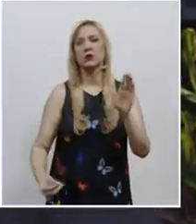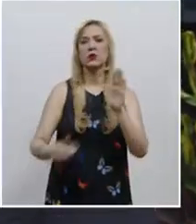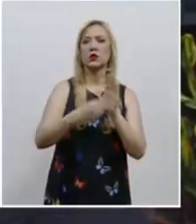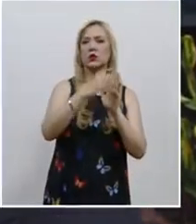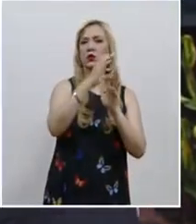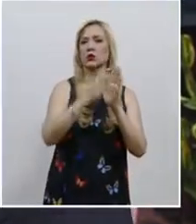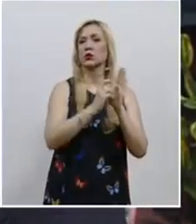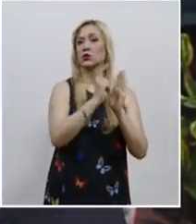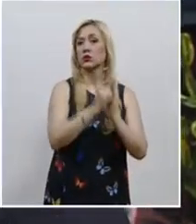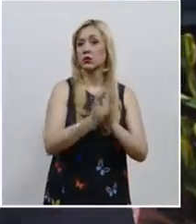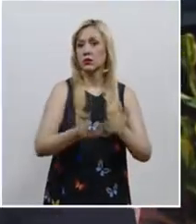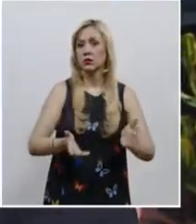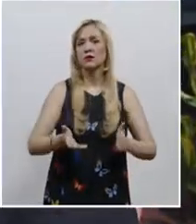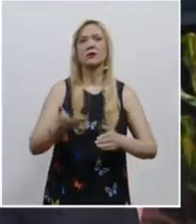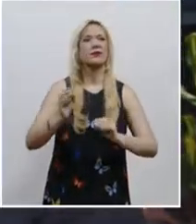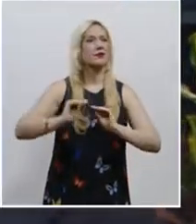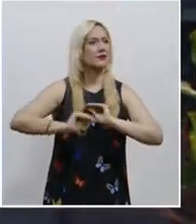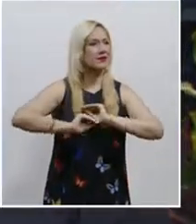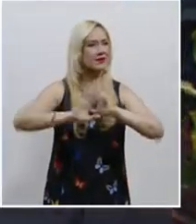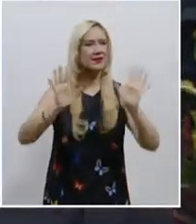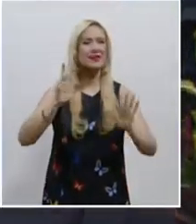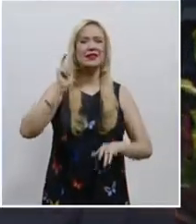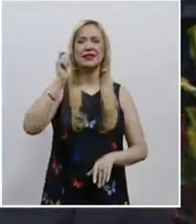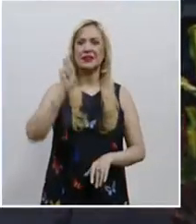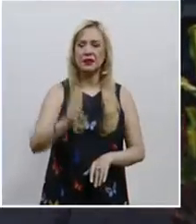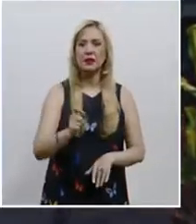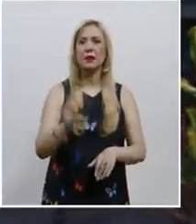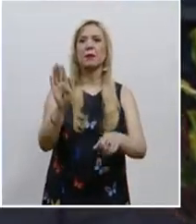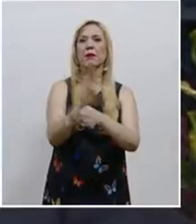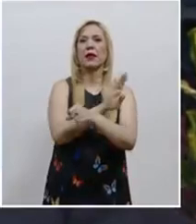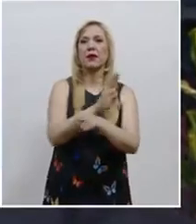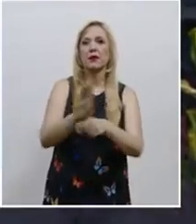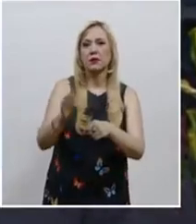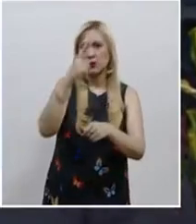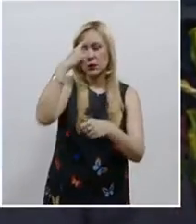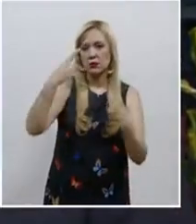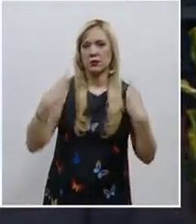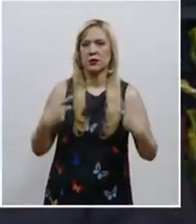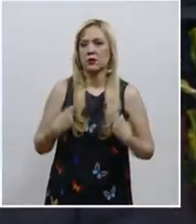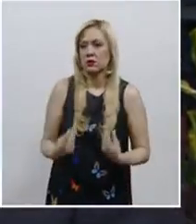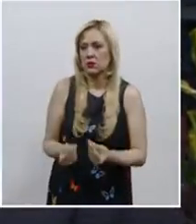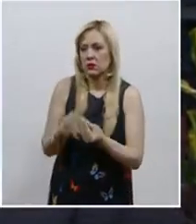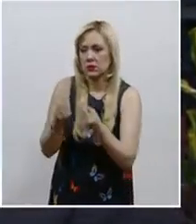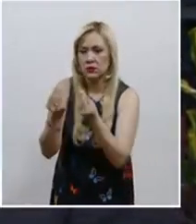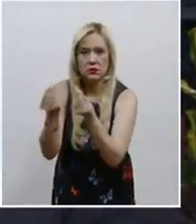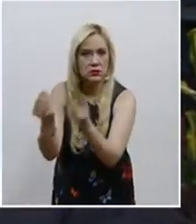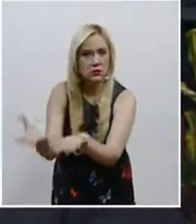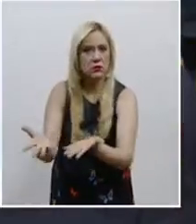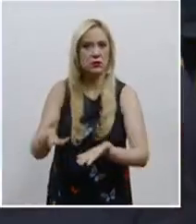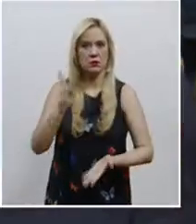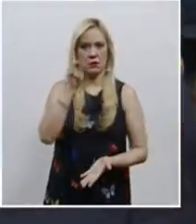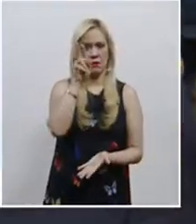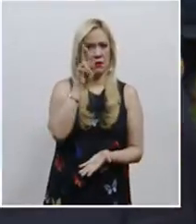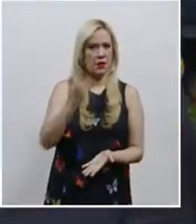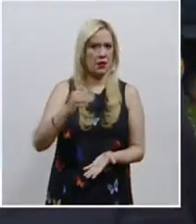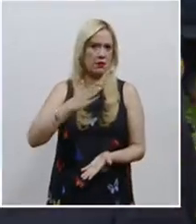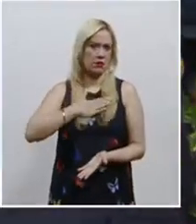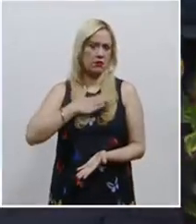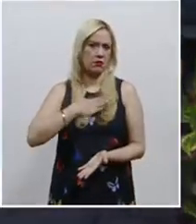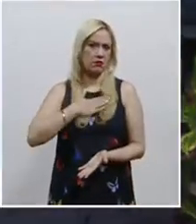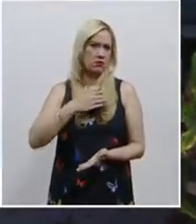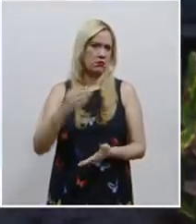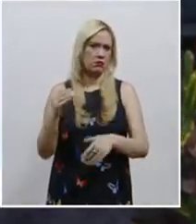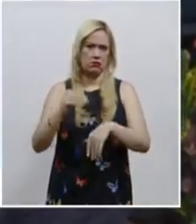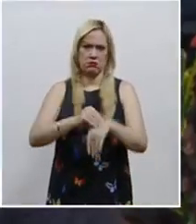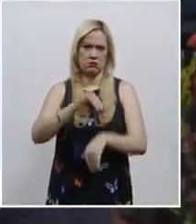definir muy bien y con mucha claridad lo que son las acciones afirmativas, y en esta nosotros como PRI las hemos establecido. Estaremos siempre a favor de